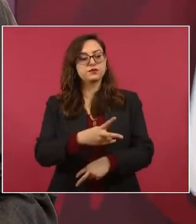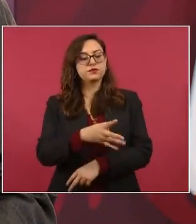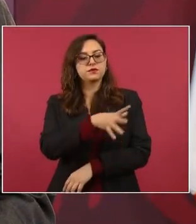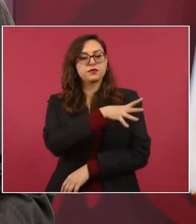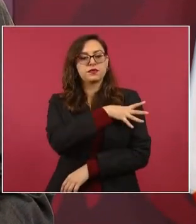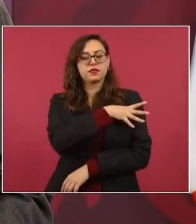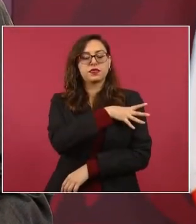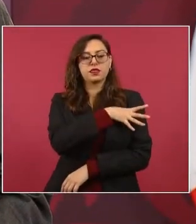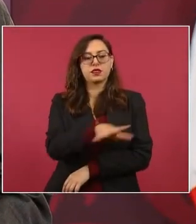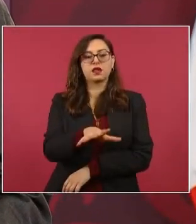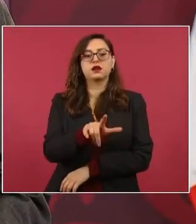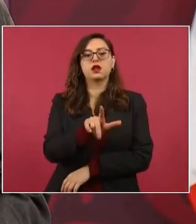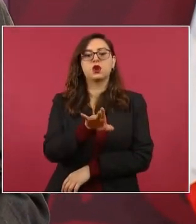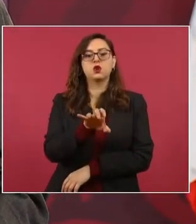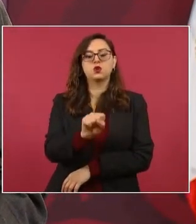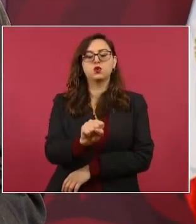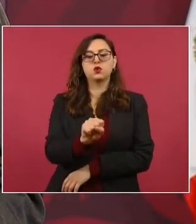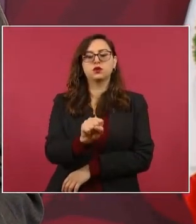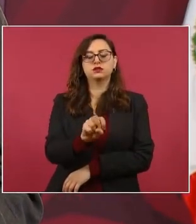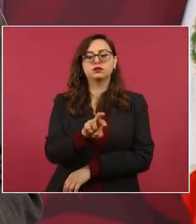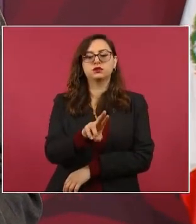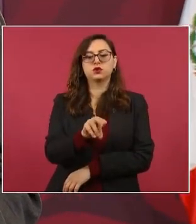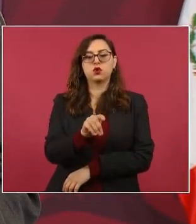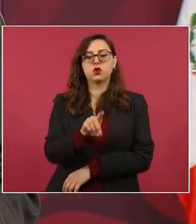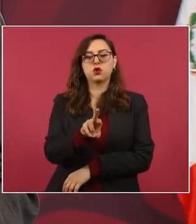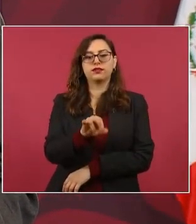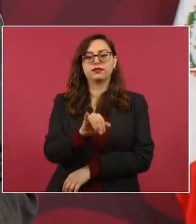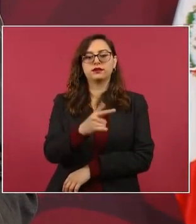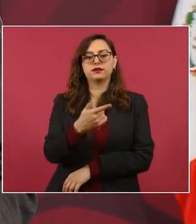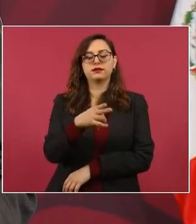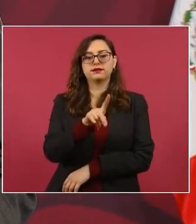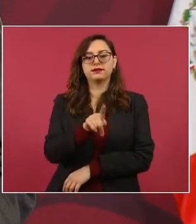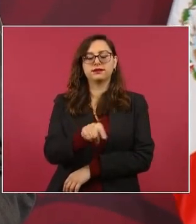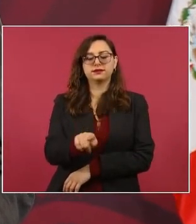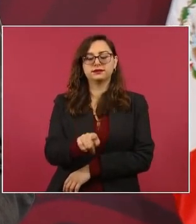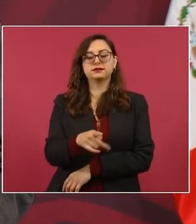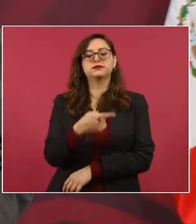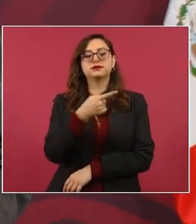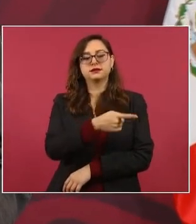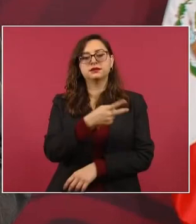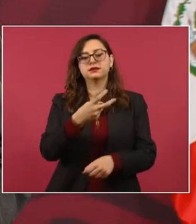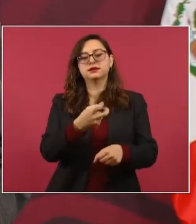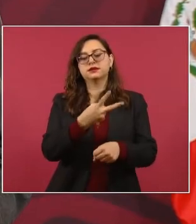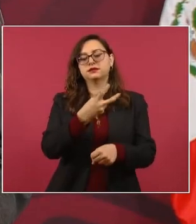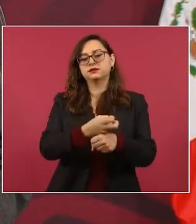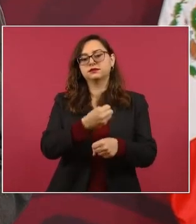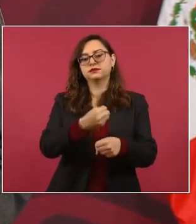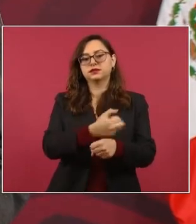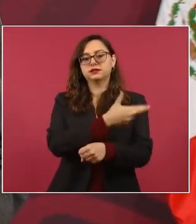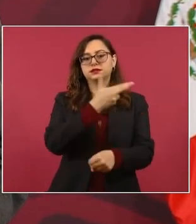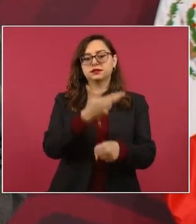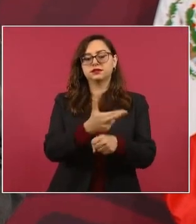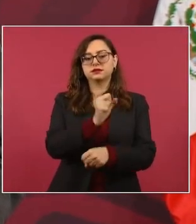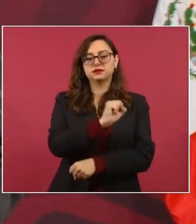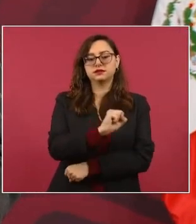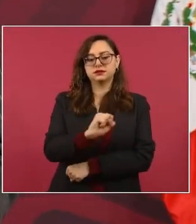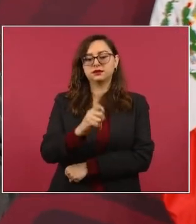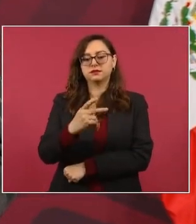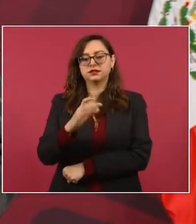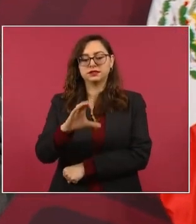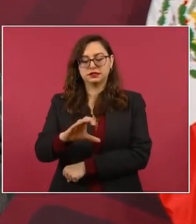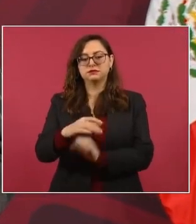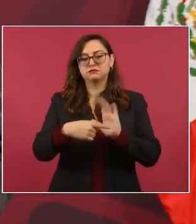Luis Rodríguez Bucio, subsecretario de Seguridad Pública, sobre cero impunidad. Luego